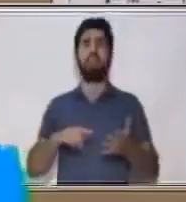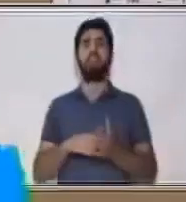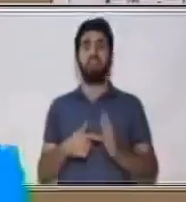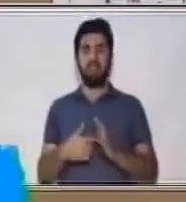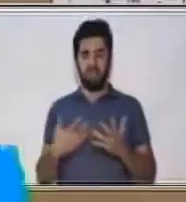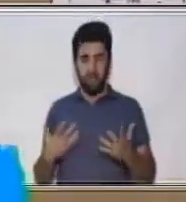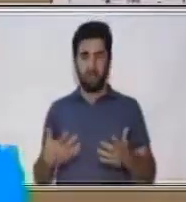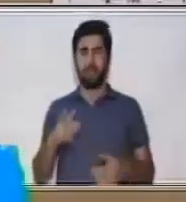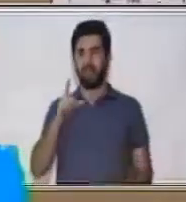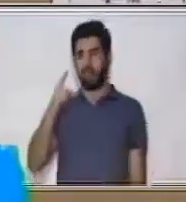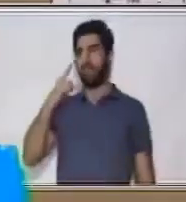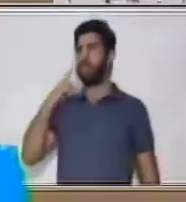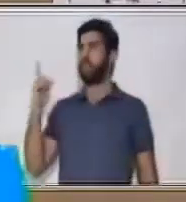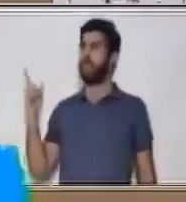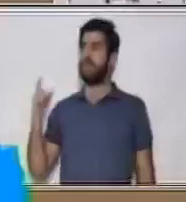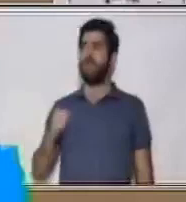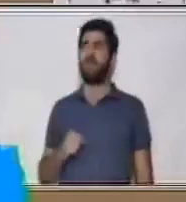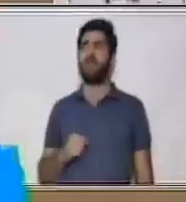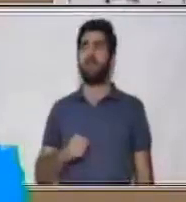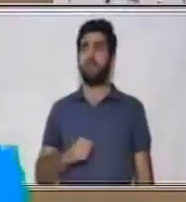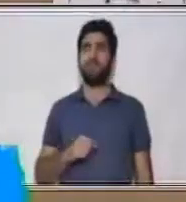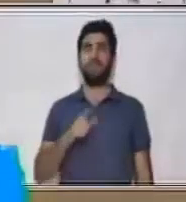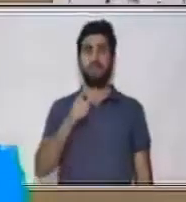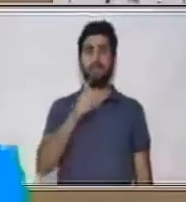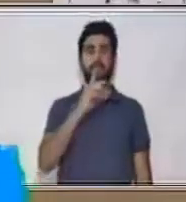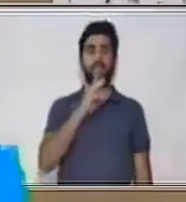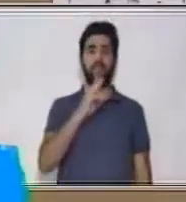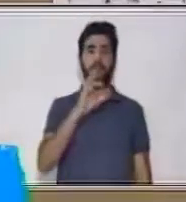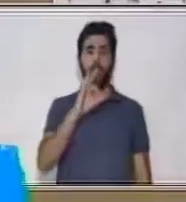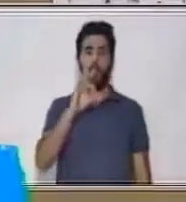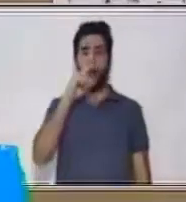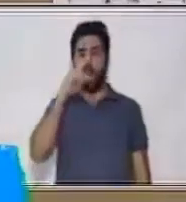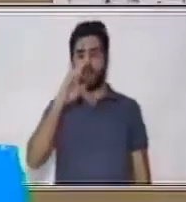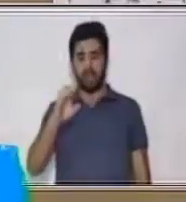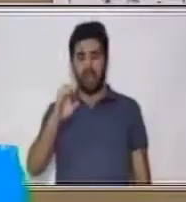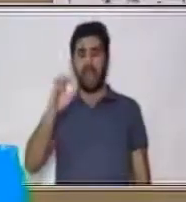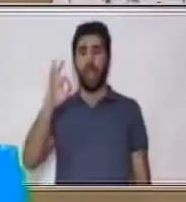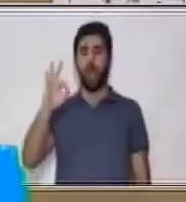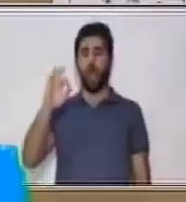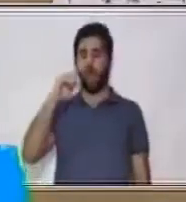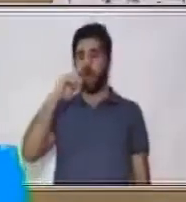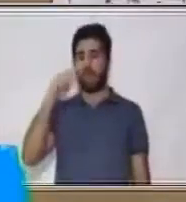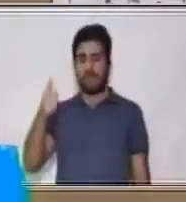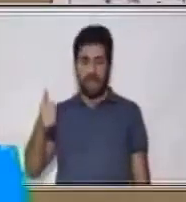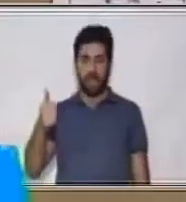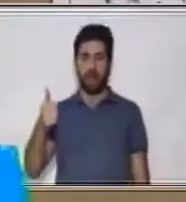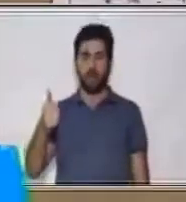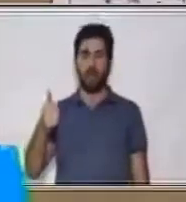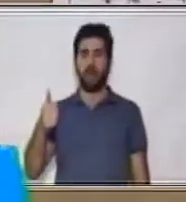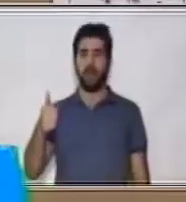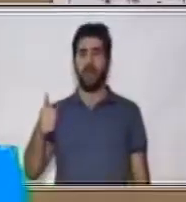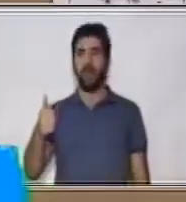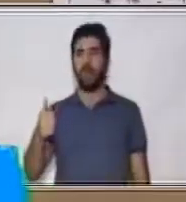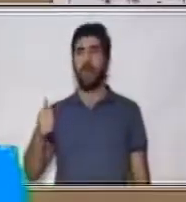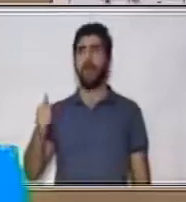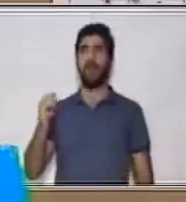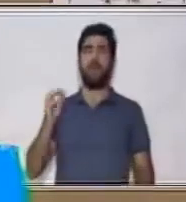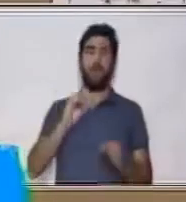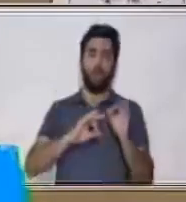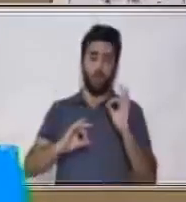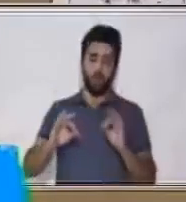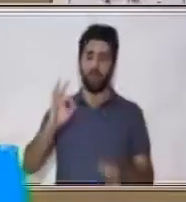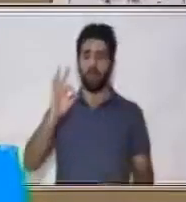los siguientes términos: ote, ota, otes o otas,